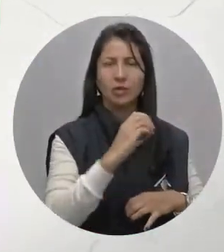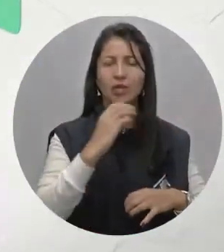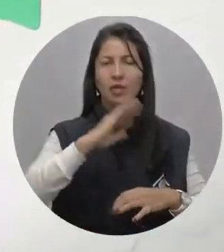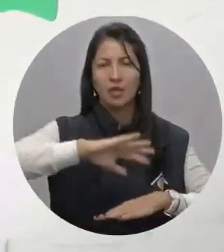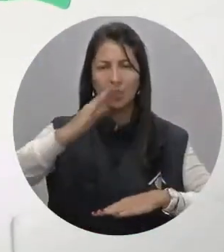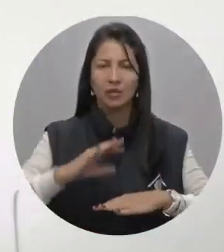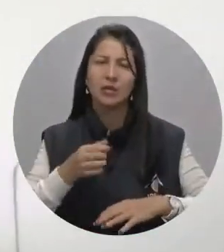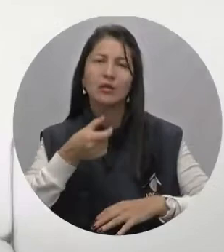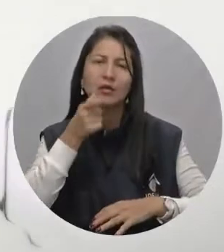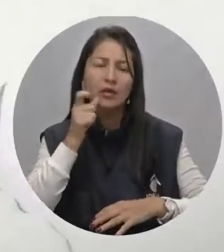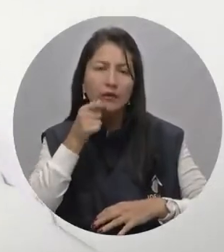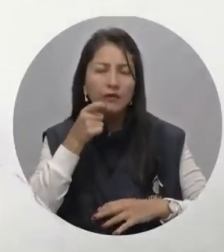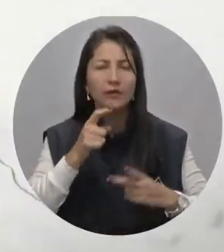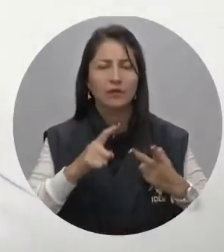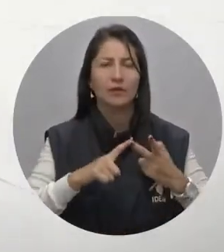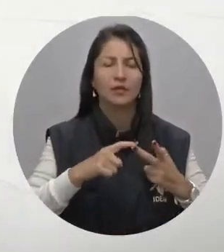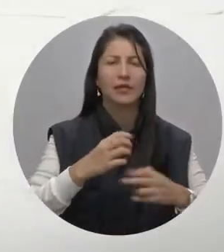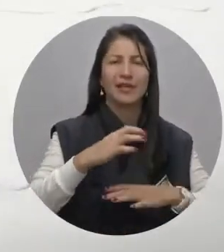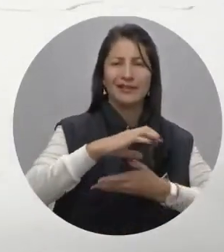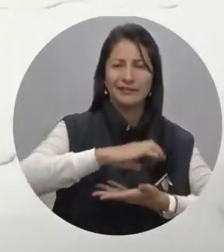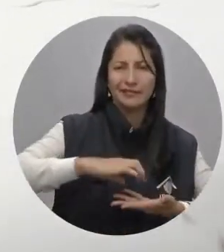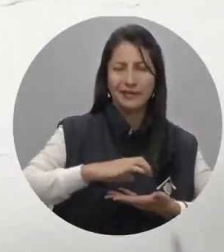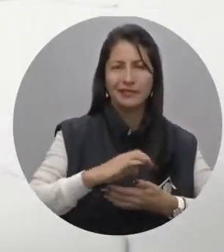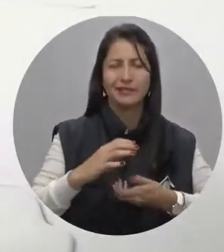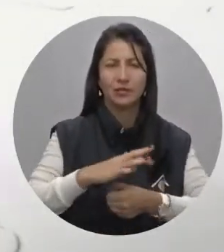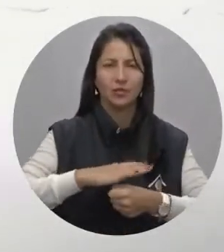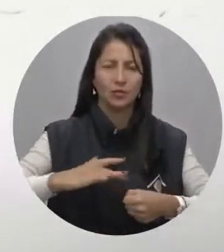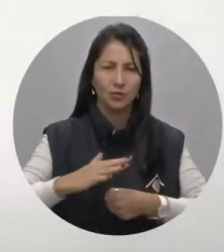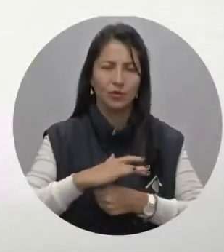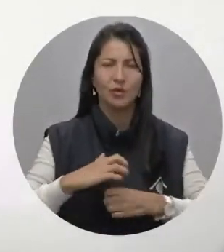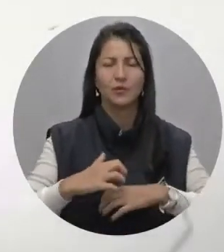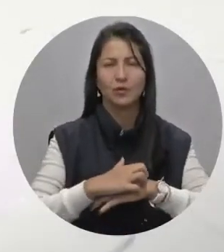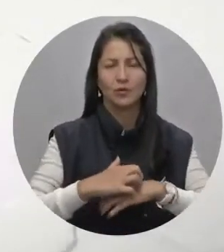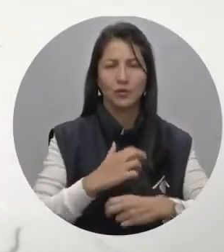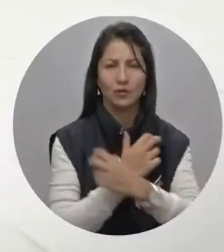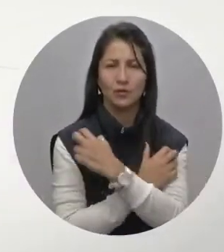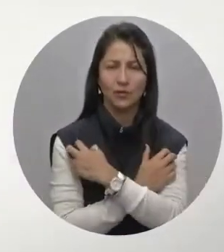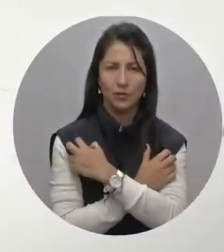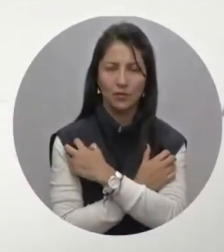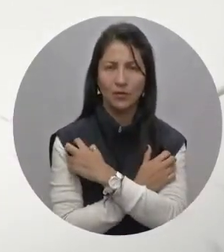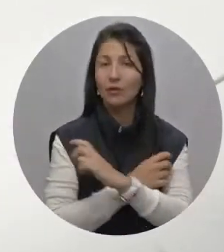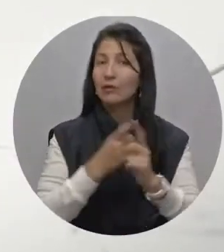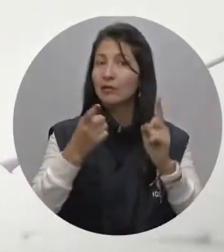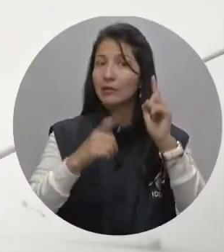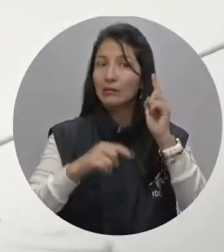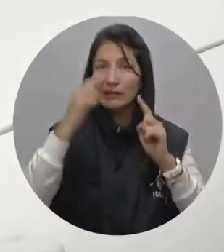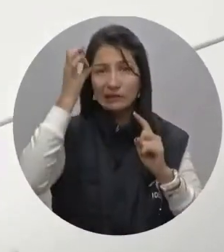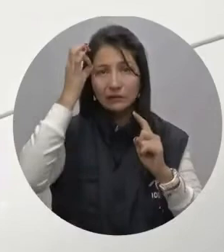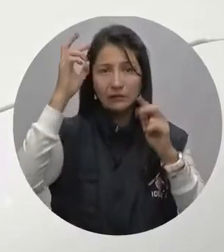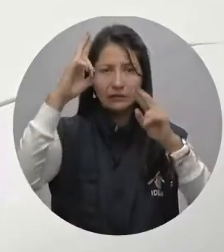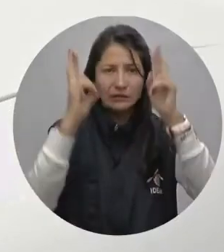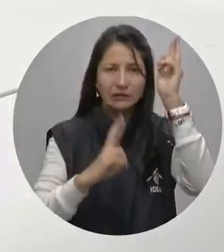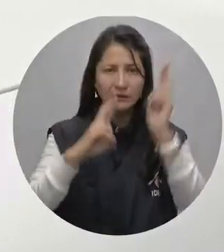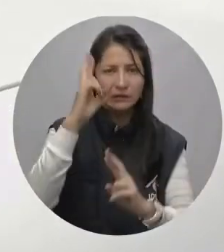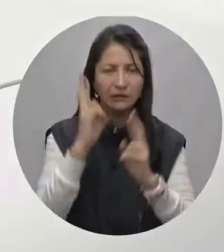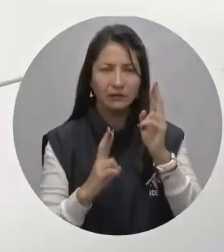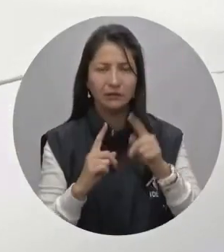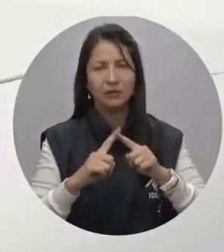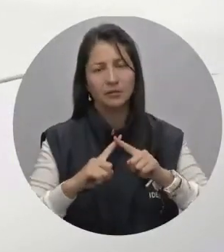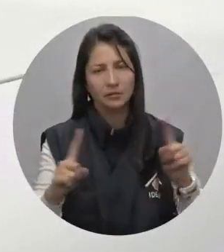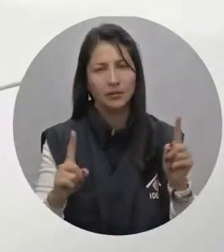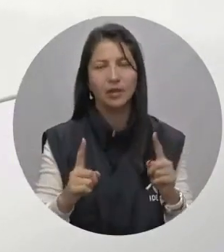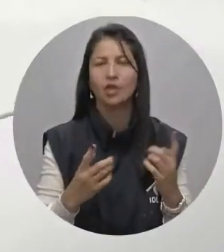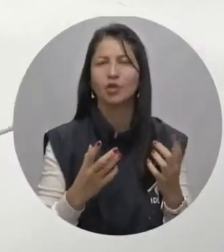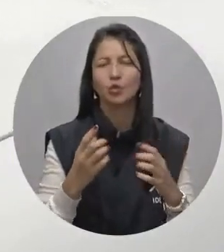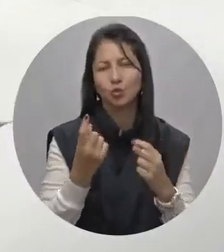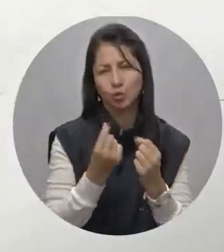noroccidente de Antioquia, Eje Cafetero, occidente de los Santanderes, Boyacá, Cundinamarca, oriente de Tolima y Huila. También con posibles tormentas, pero